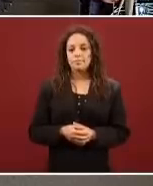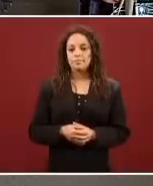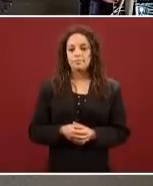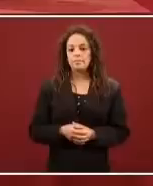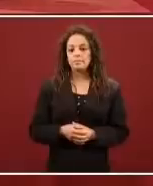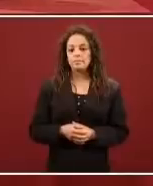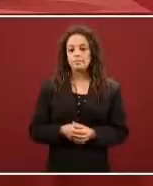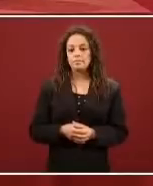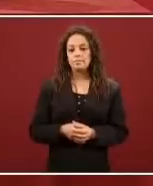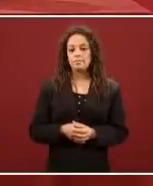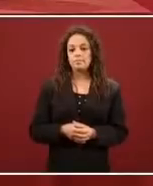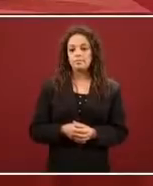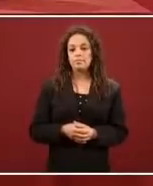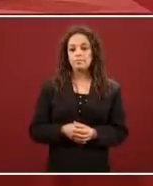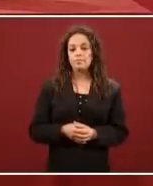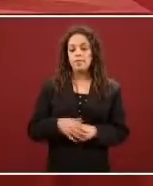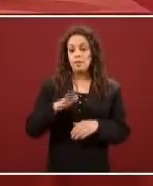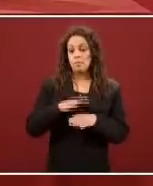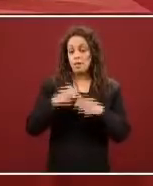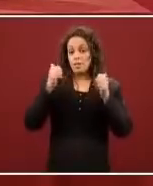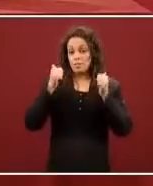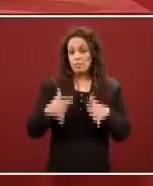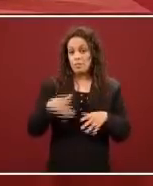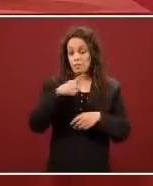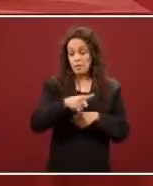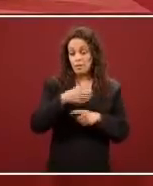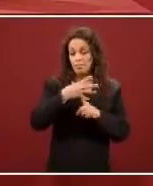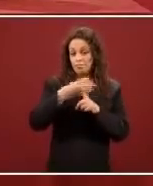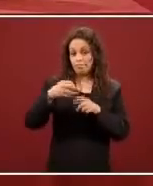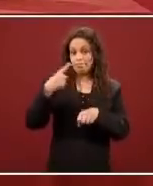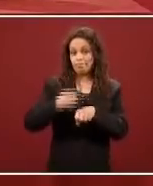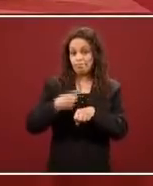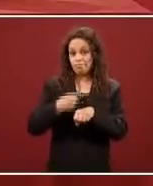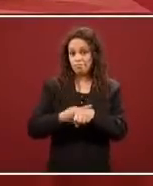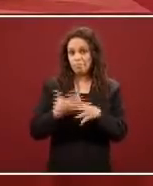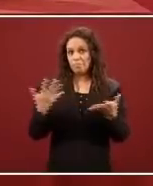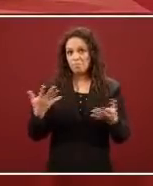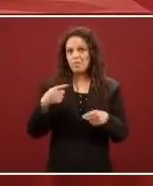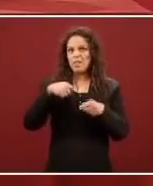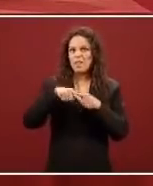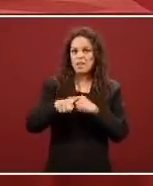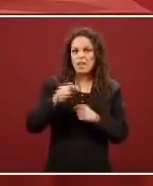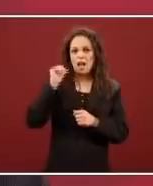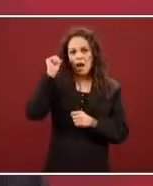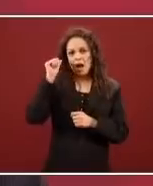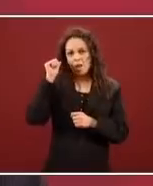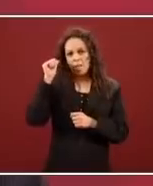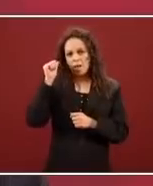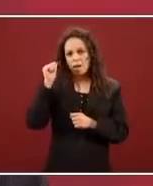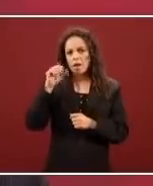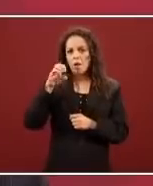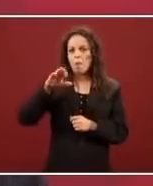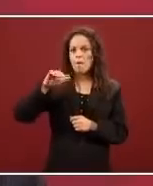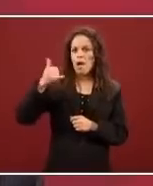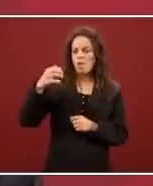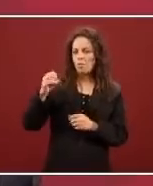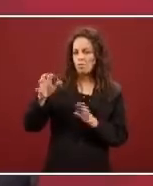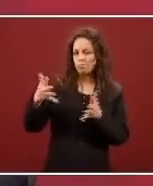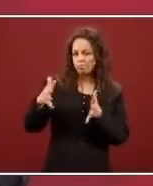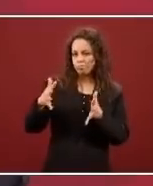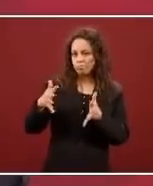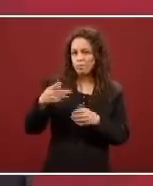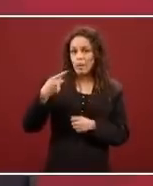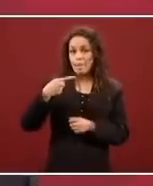carga de la enfermedad la estaríamos esperando a fines de abril, principios de mayo, ¿sí? Pero reitero, en función de